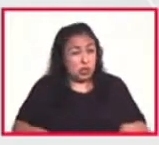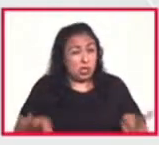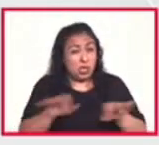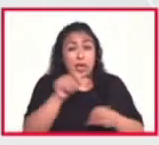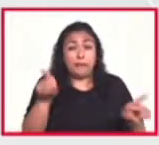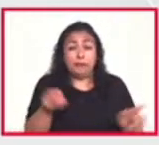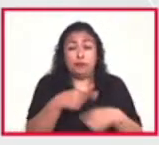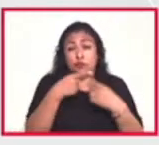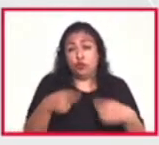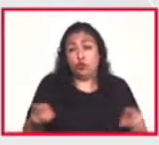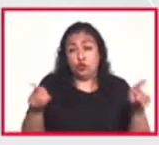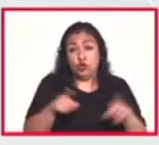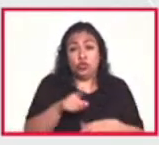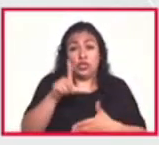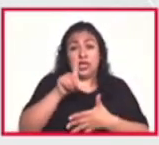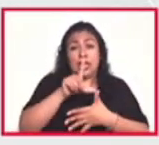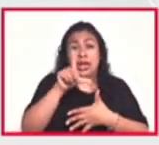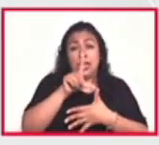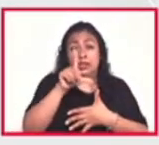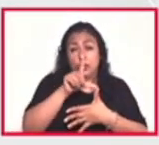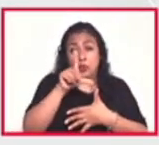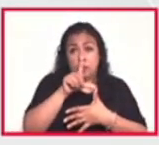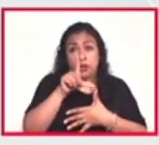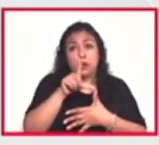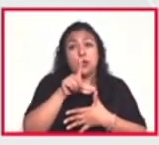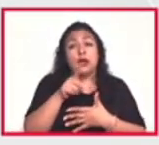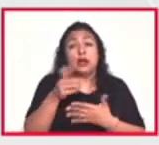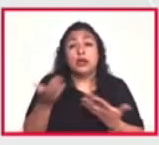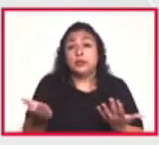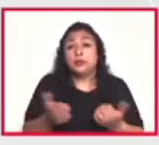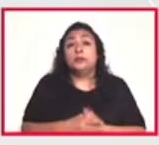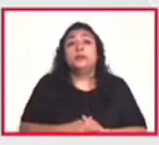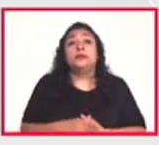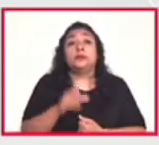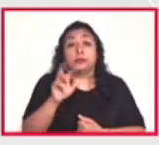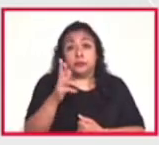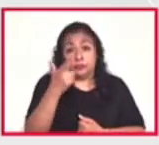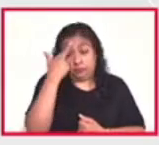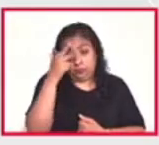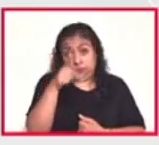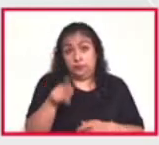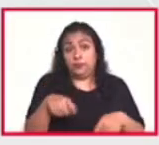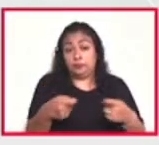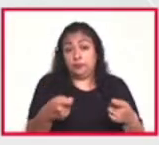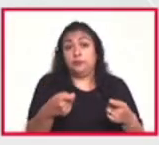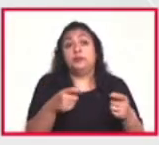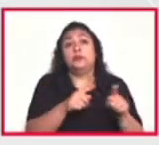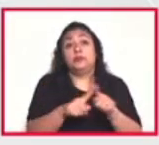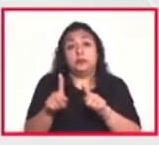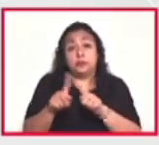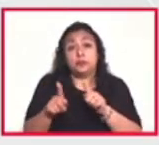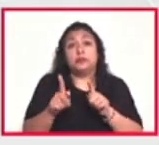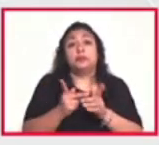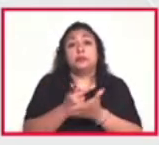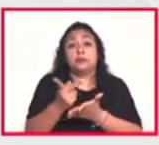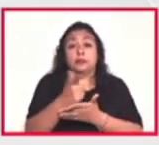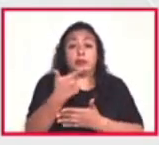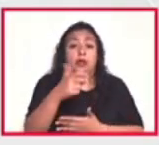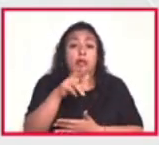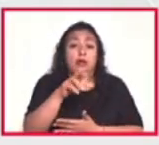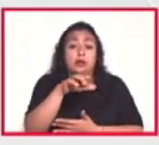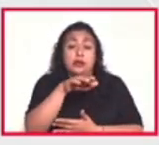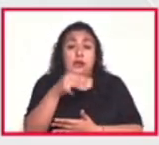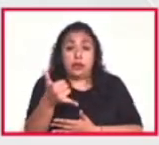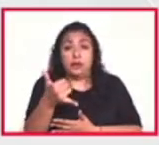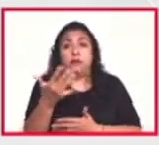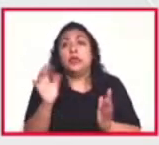música latinoamericana, mi querida Laura, y además recordar que ha recibido varias nominaciones al Grammy, y aparte Grammys